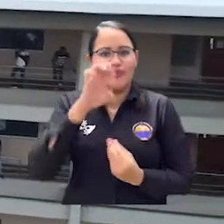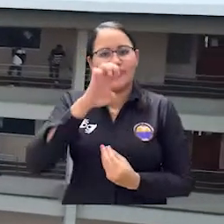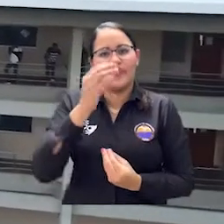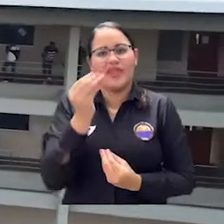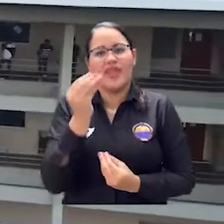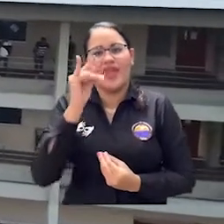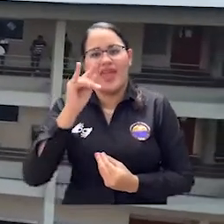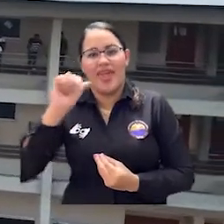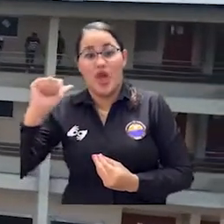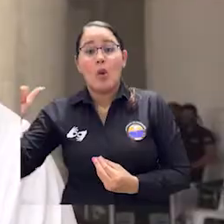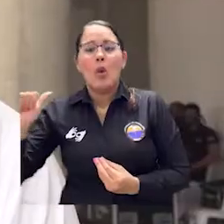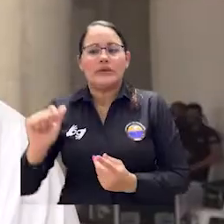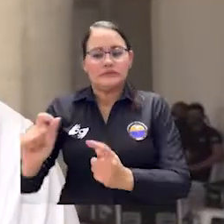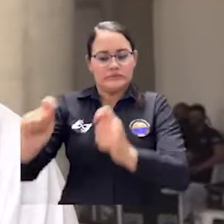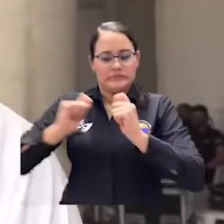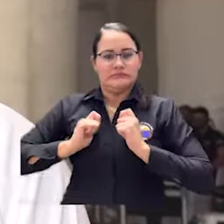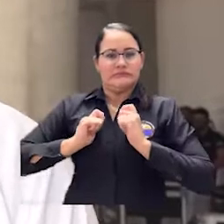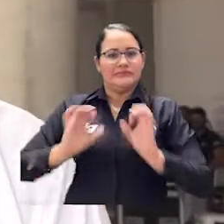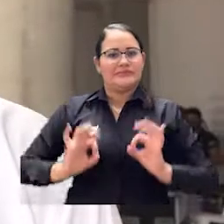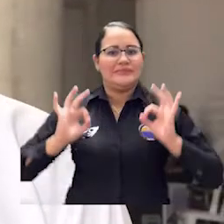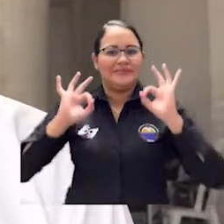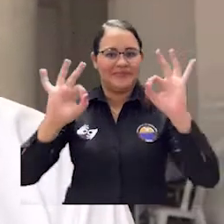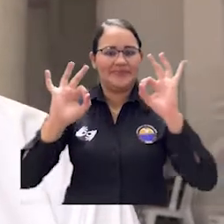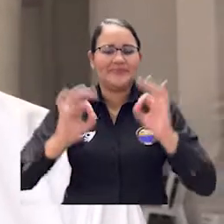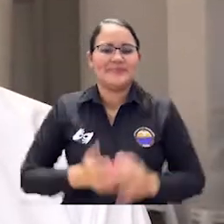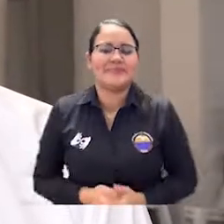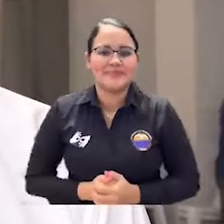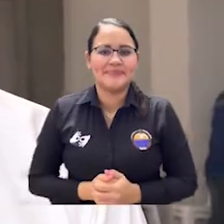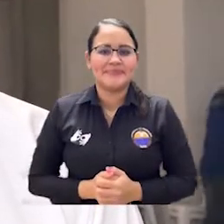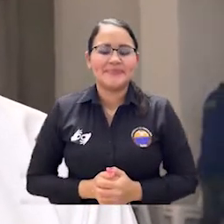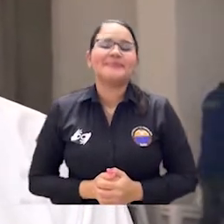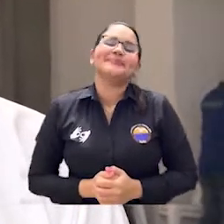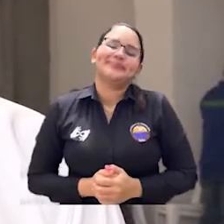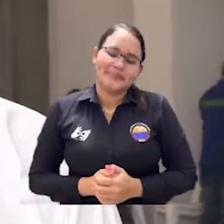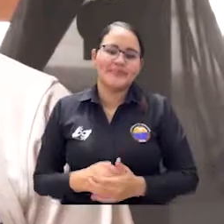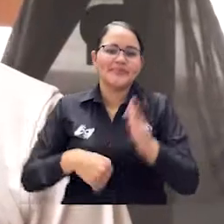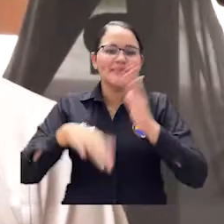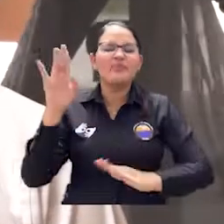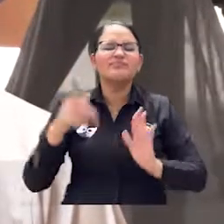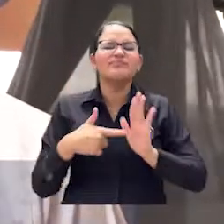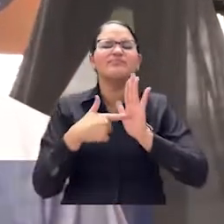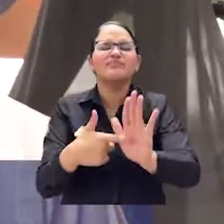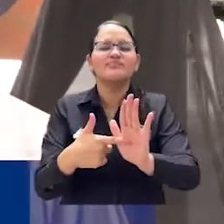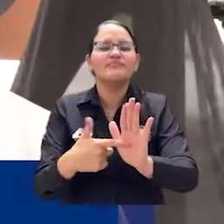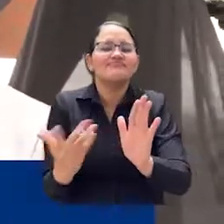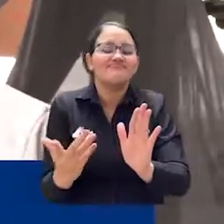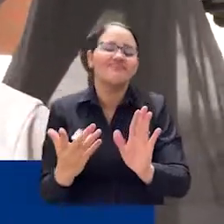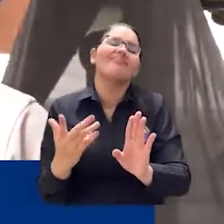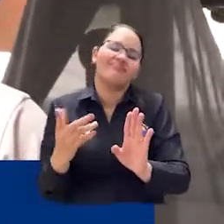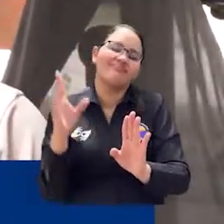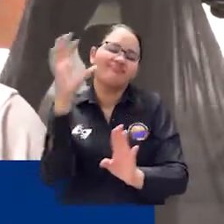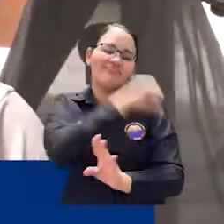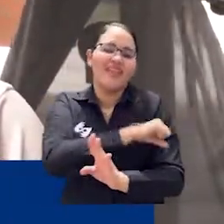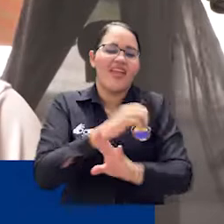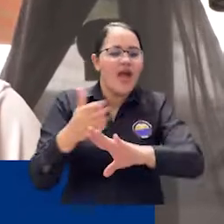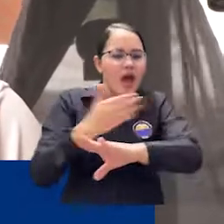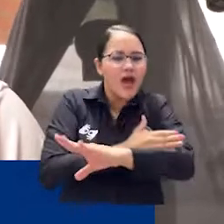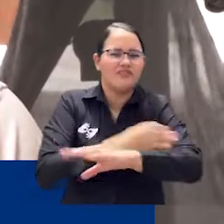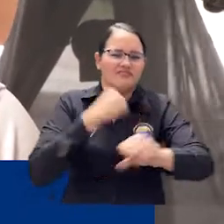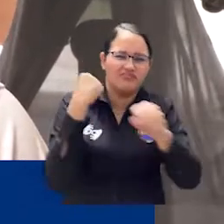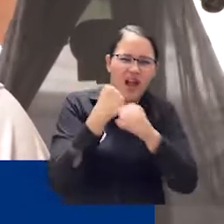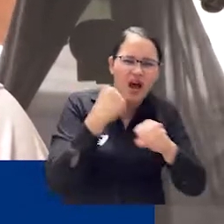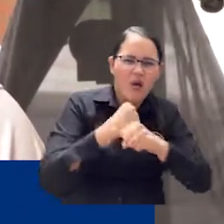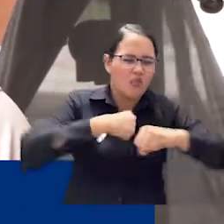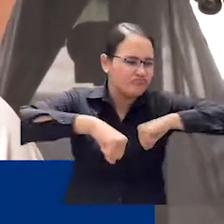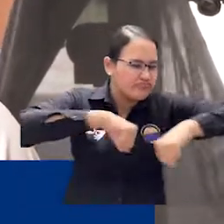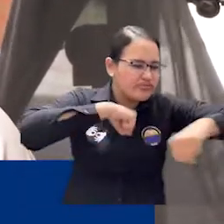hoy consideramos que la acreditadora EQUA nos otorga esas 3 estrellas. Bueno, esta es una muestra realmente de todo el